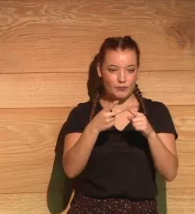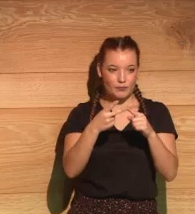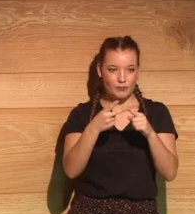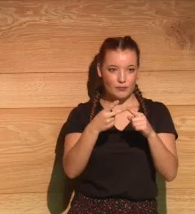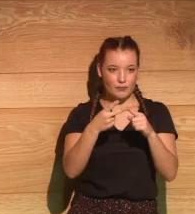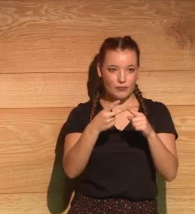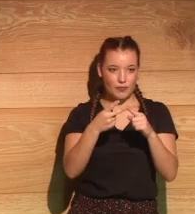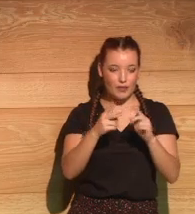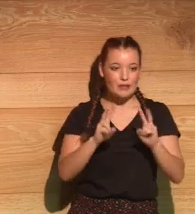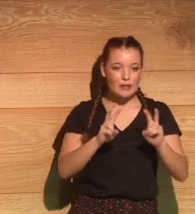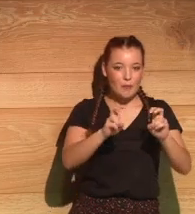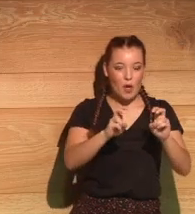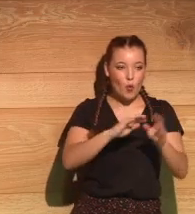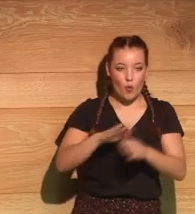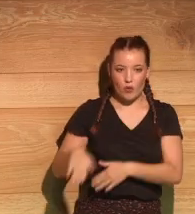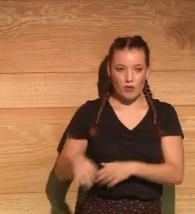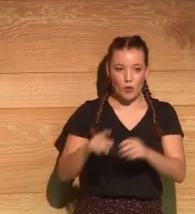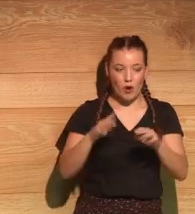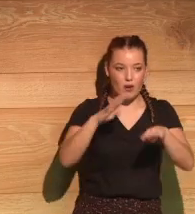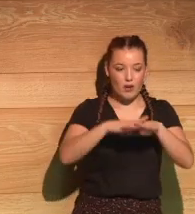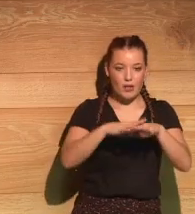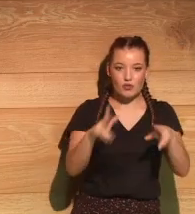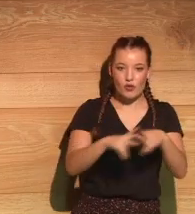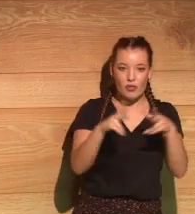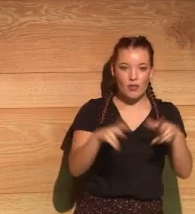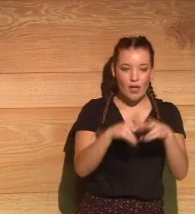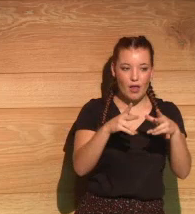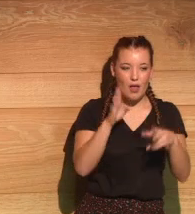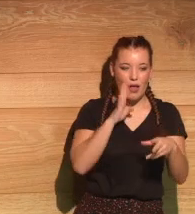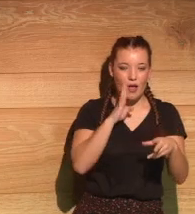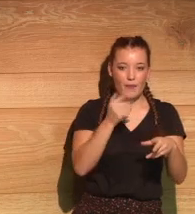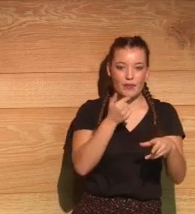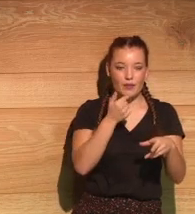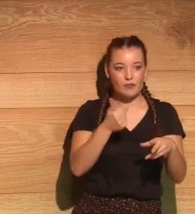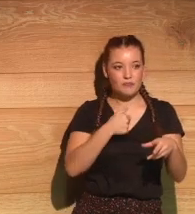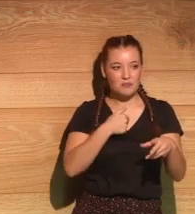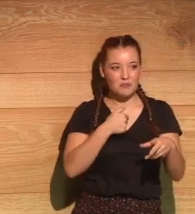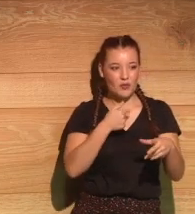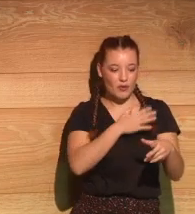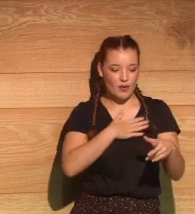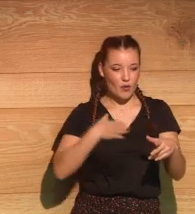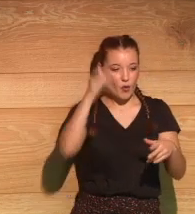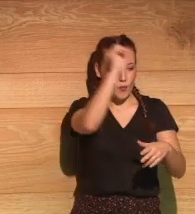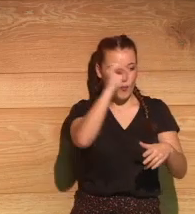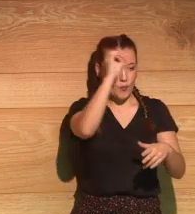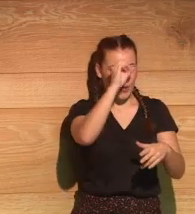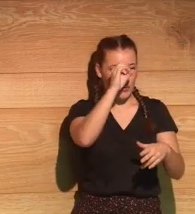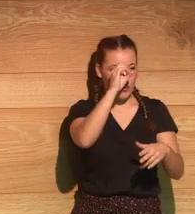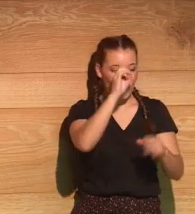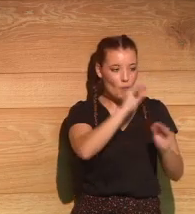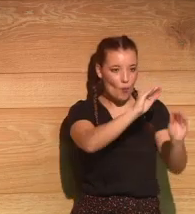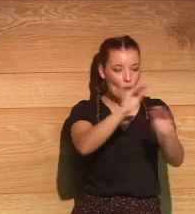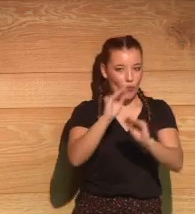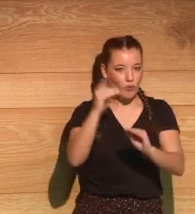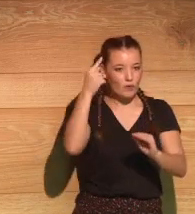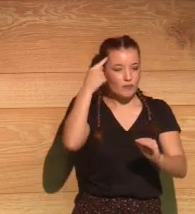del tema que hemos hablado de las redes sociales, me gustaría saber vuestra opinión acerca de cómo nos están afectando en